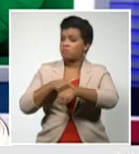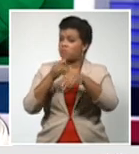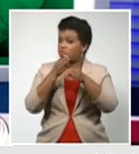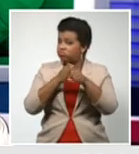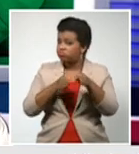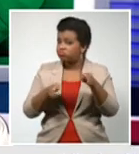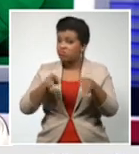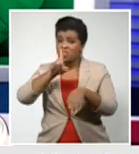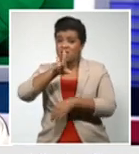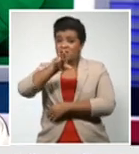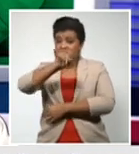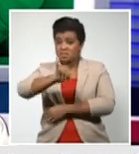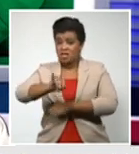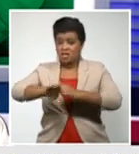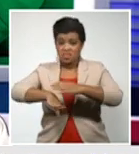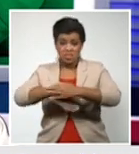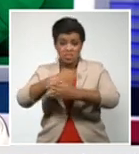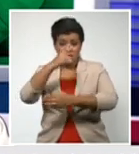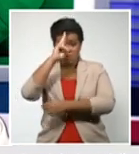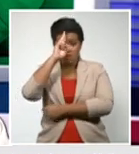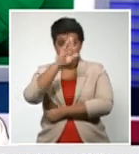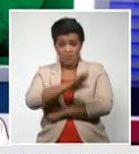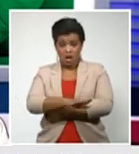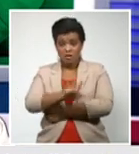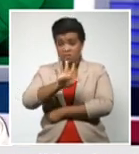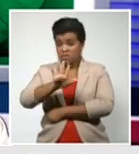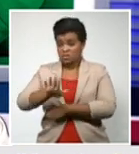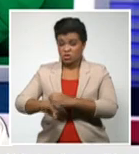ingresado, 5 de ellos